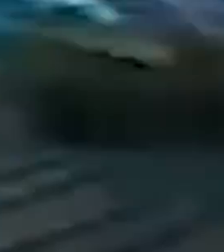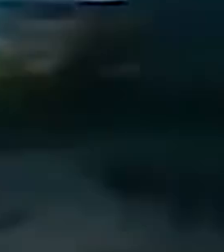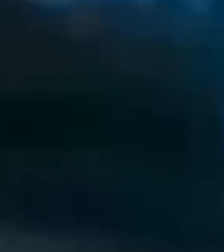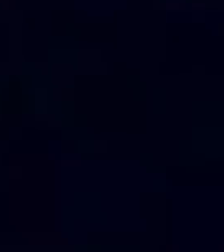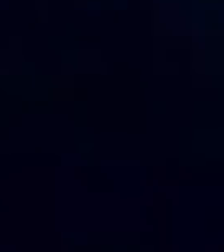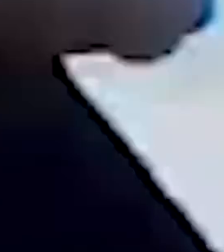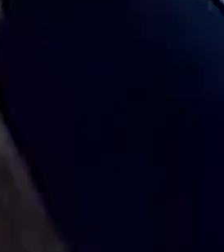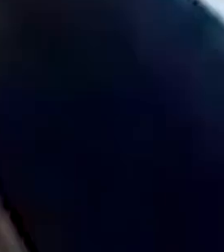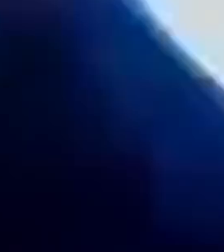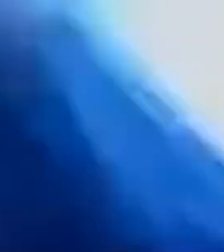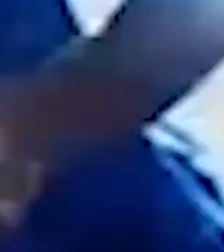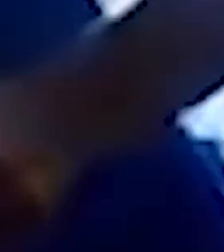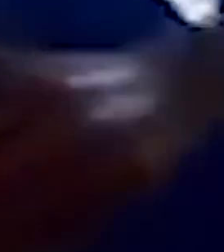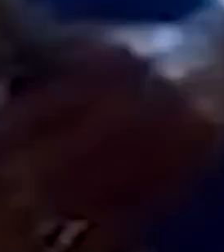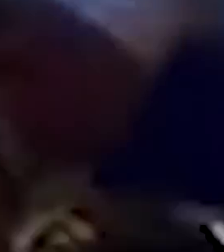de